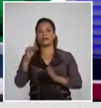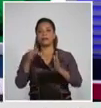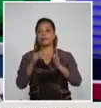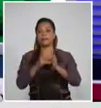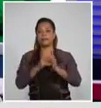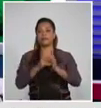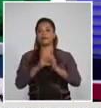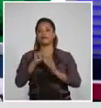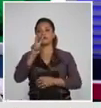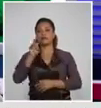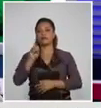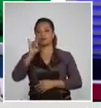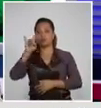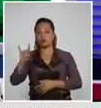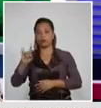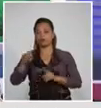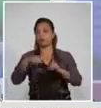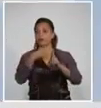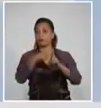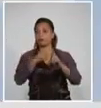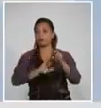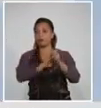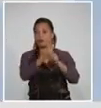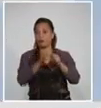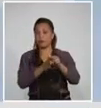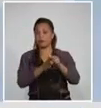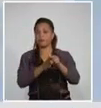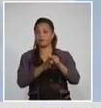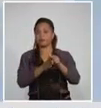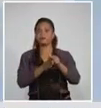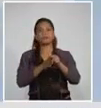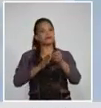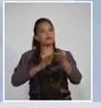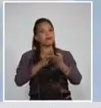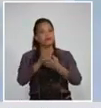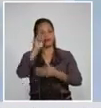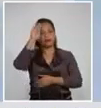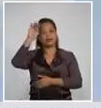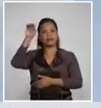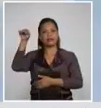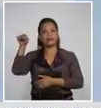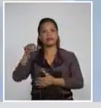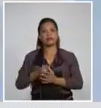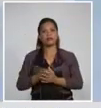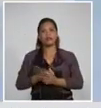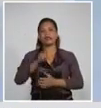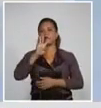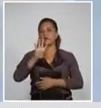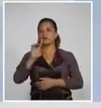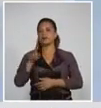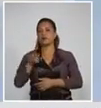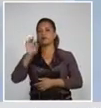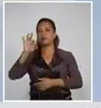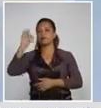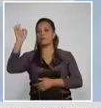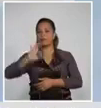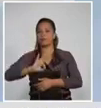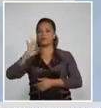73.204 pacientes que se han diagnosticado en la enfermedad, se mantienen ingresados el 4,8%,